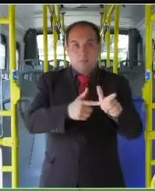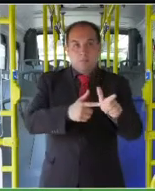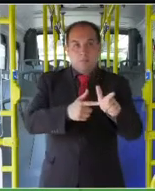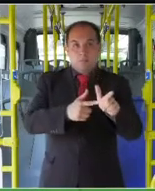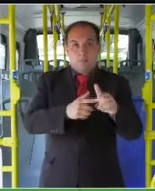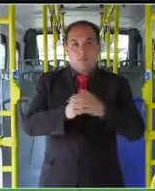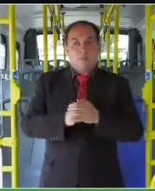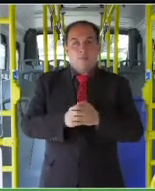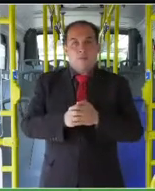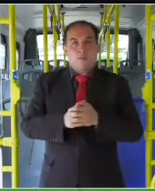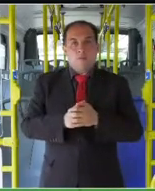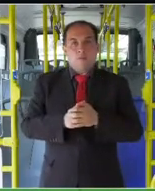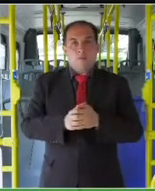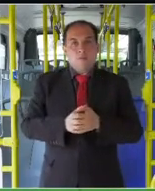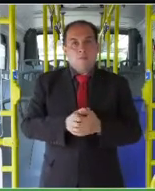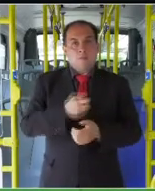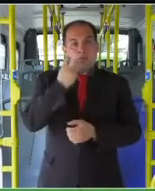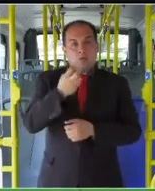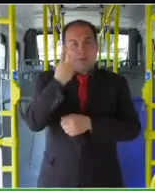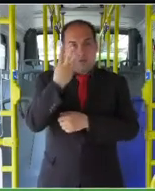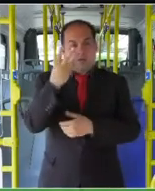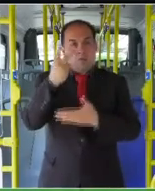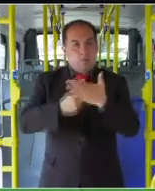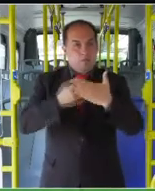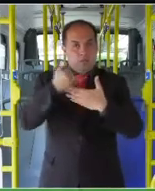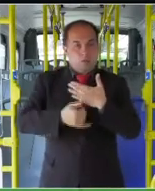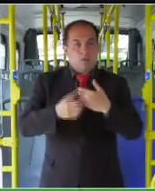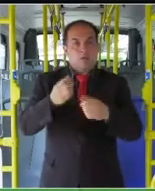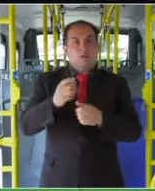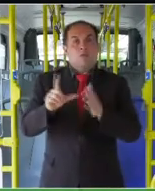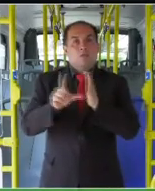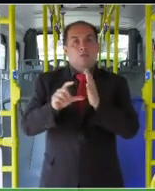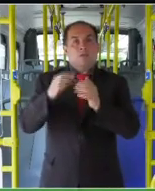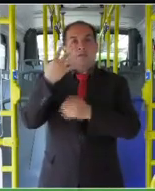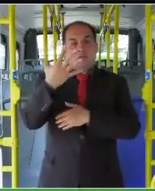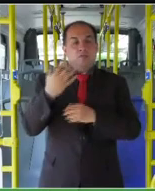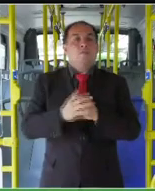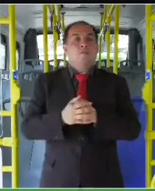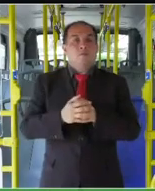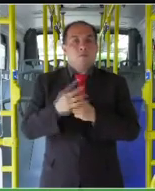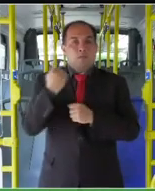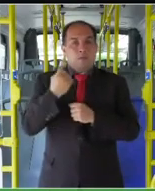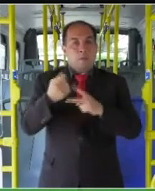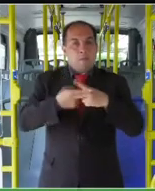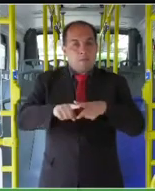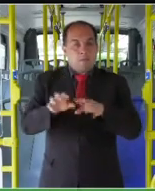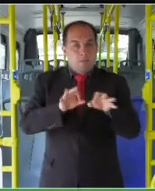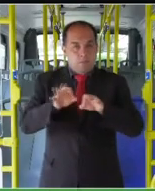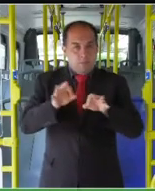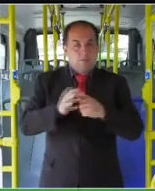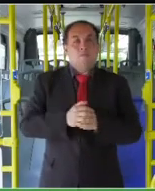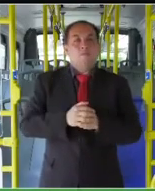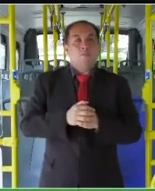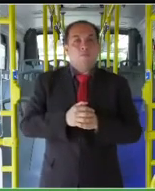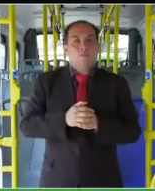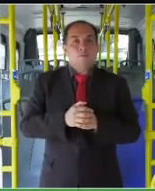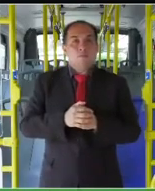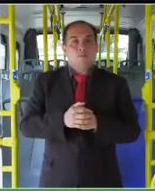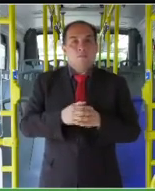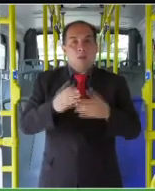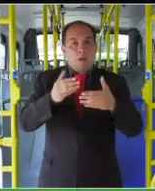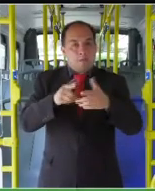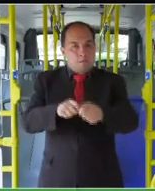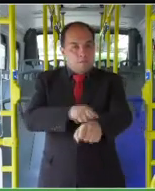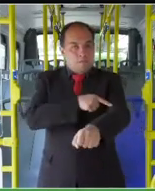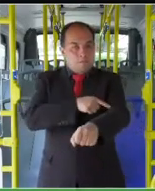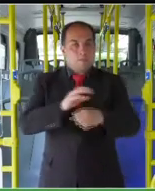al menos por lo pronto con estos tres proyectos, línea 3, línea 5 que se puso en operación obviamente, ampliación